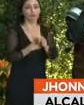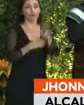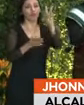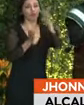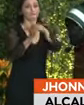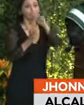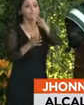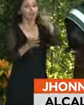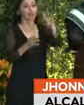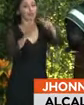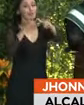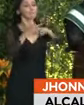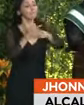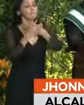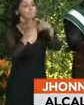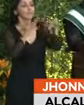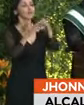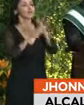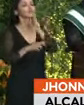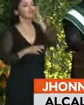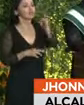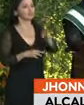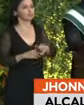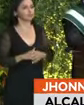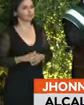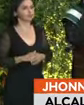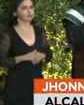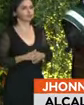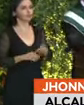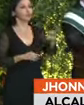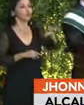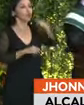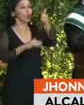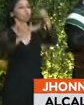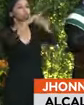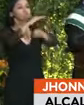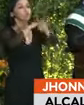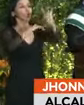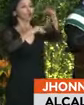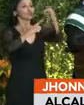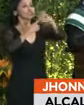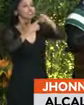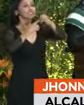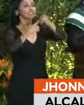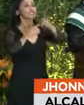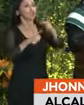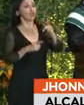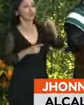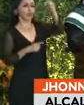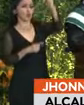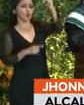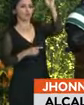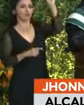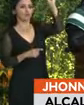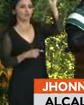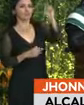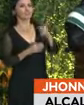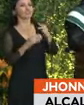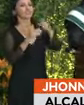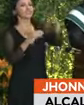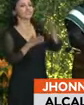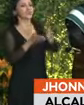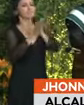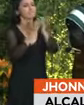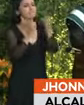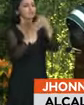el 2024 arrancamos para hacerlo realidad. Y el otro viaducto en el octavo anillo, en la zona norte, que esos vecinos allá